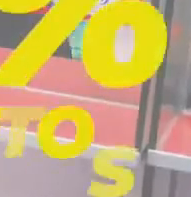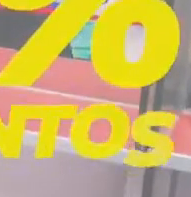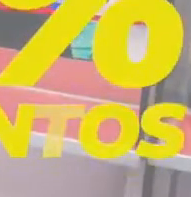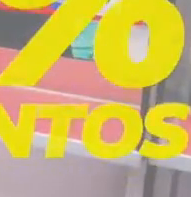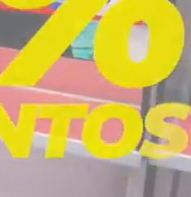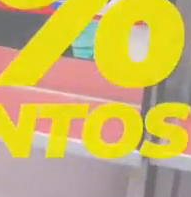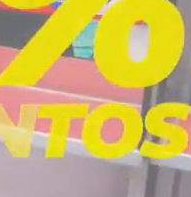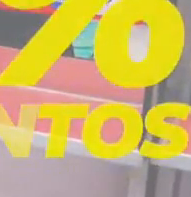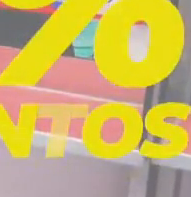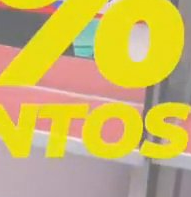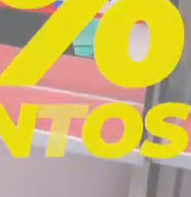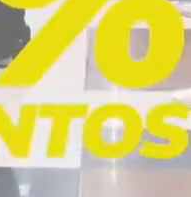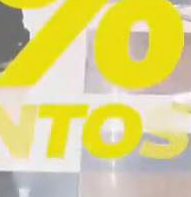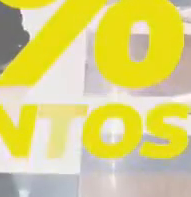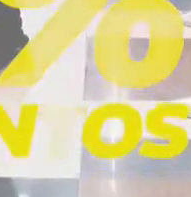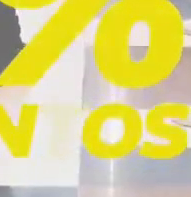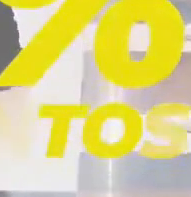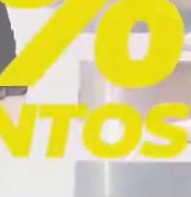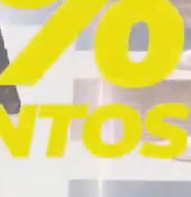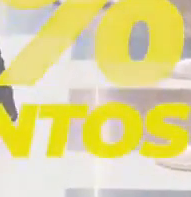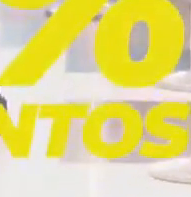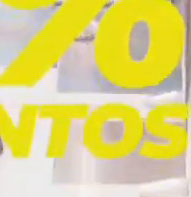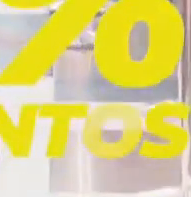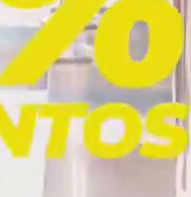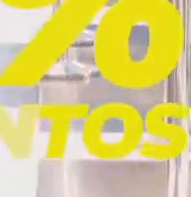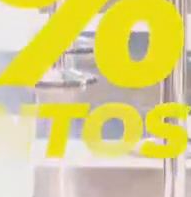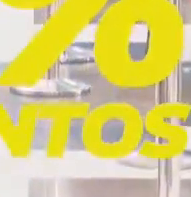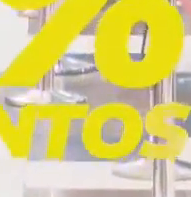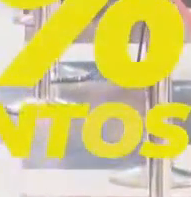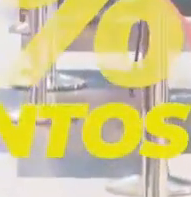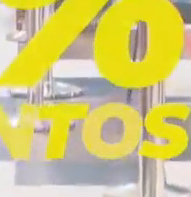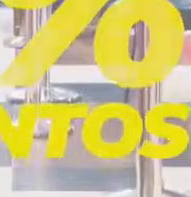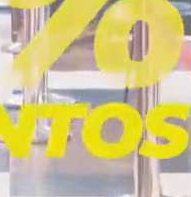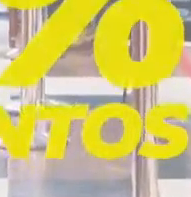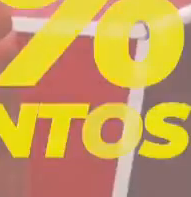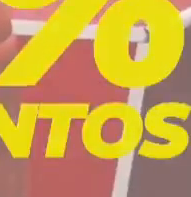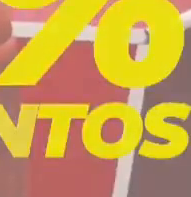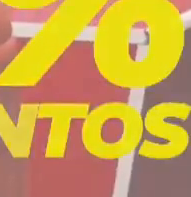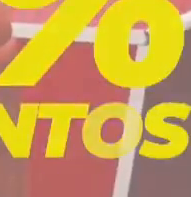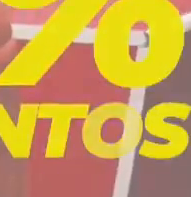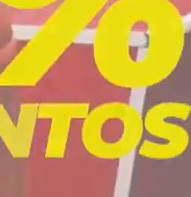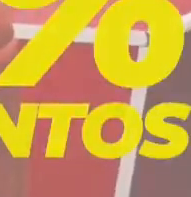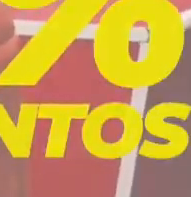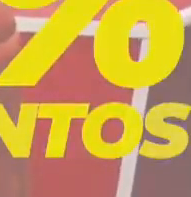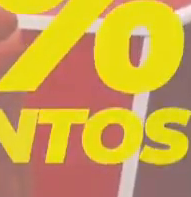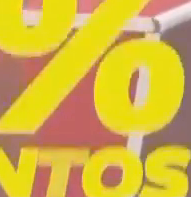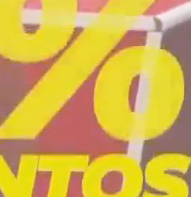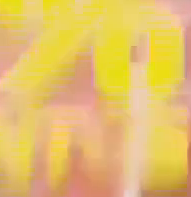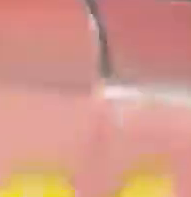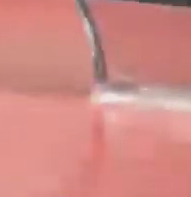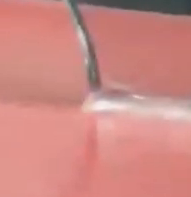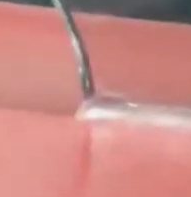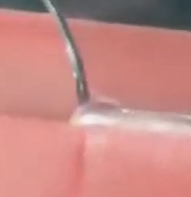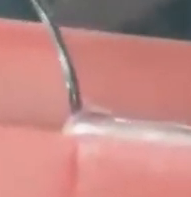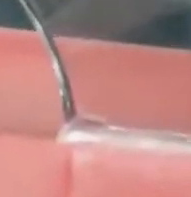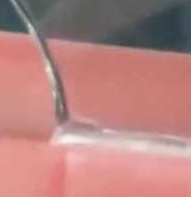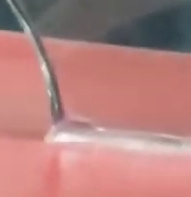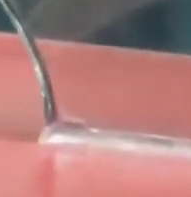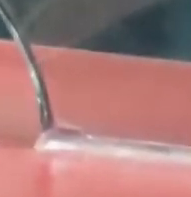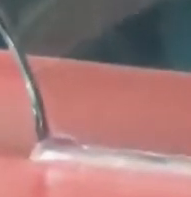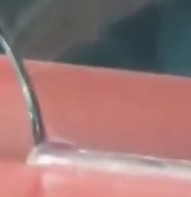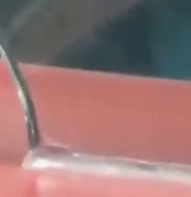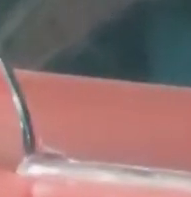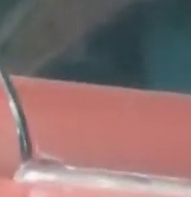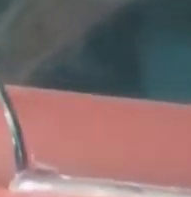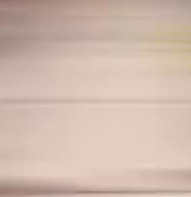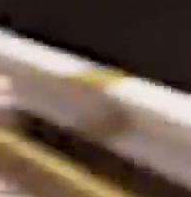apruebe el 80% de la condonación de intereses, moras, multas y descuentos en los arbitrios municipales. El cumplimiento de tu